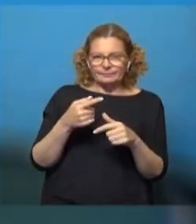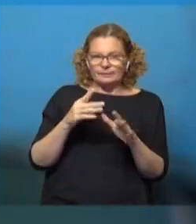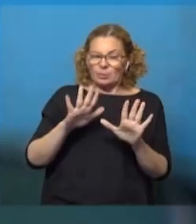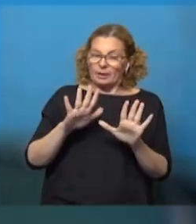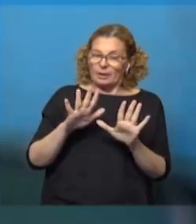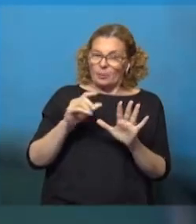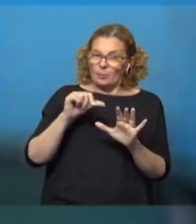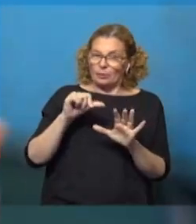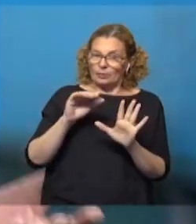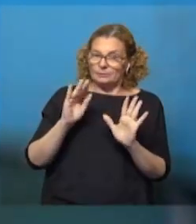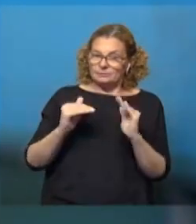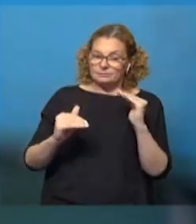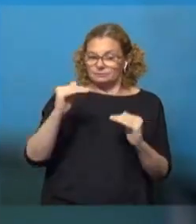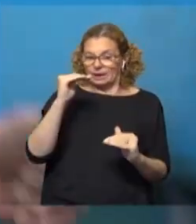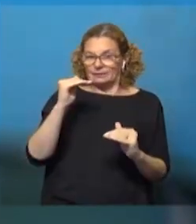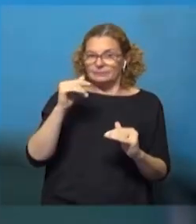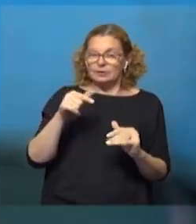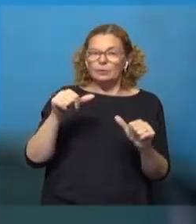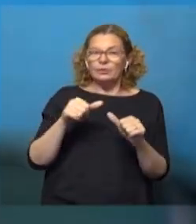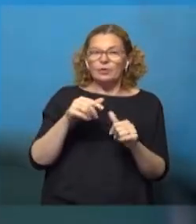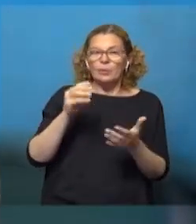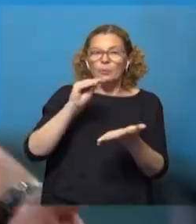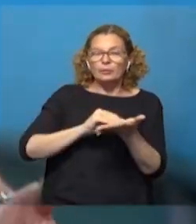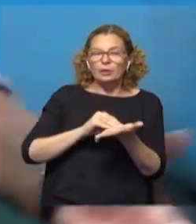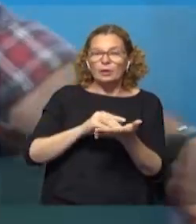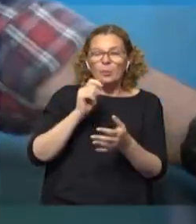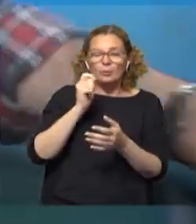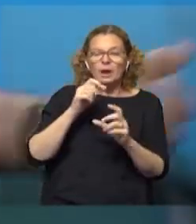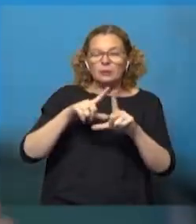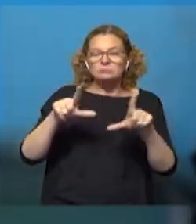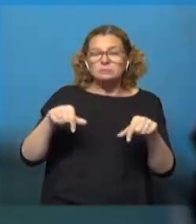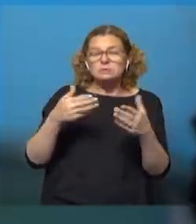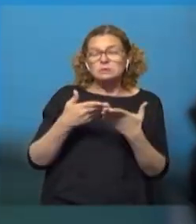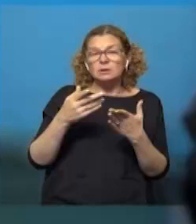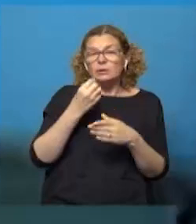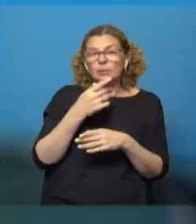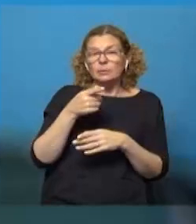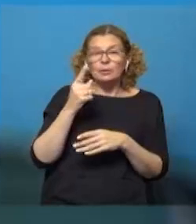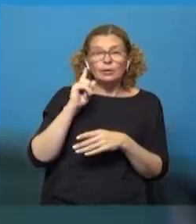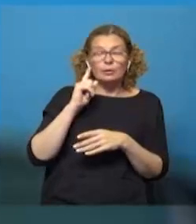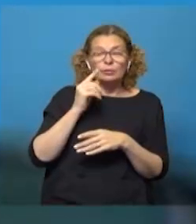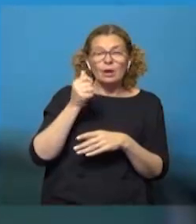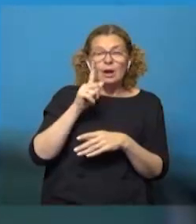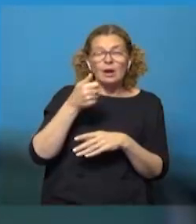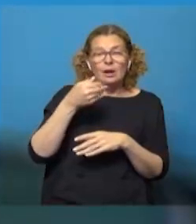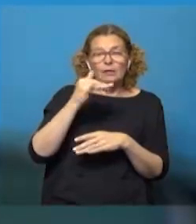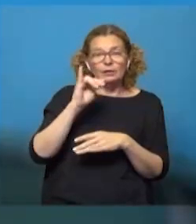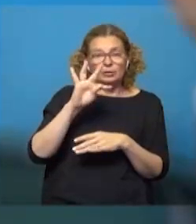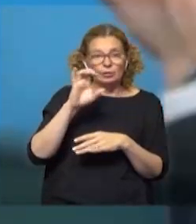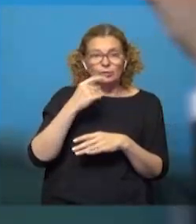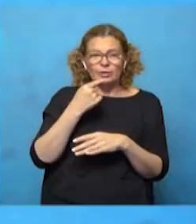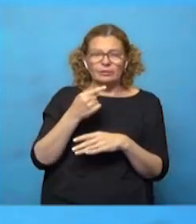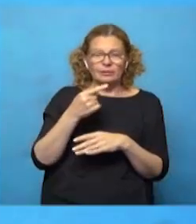más la posición pero sin embargo lo hicieron lo dejaron lo pusieron lo publicaron y ahora Bueno por lo que sentía gavito dice no mire